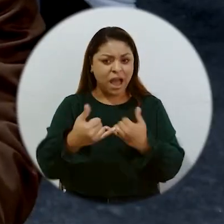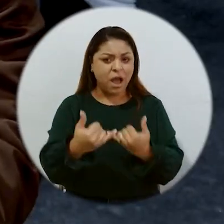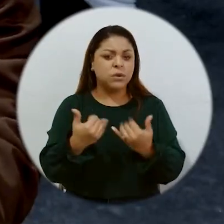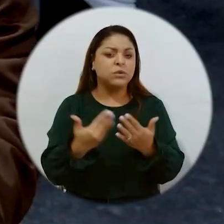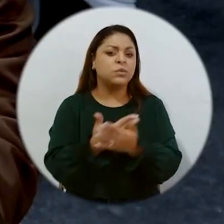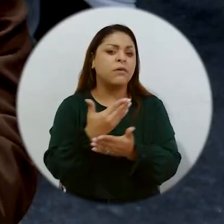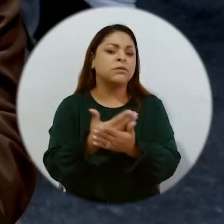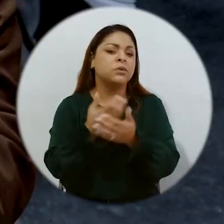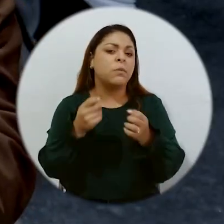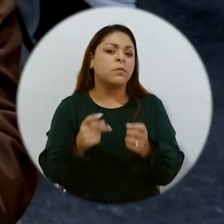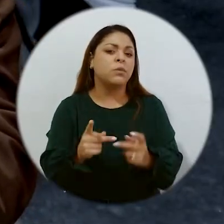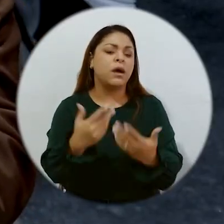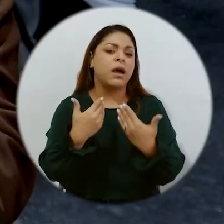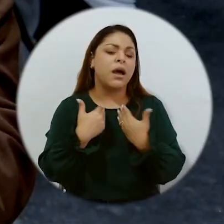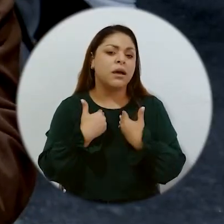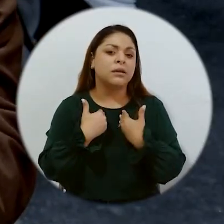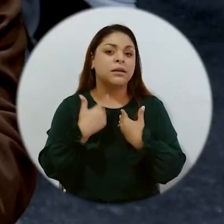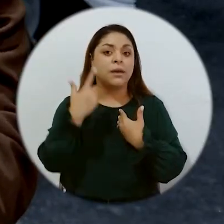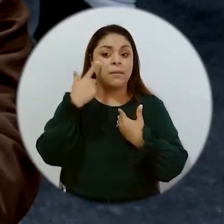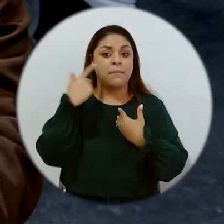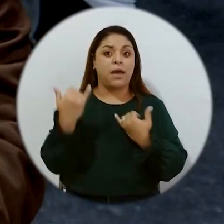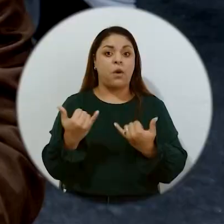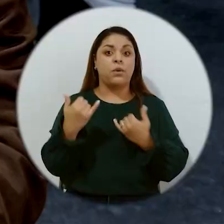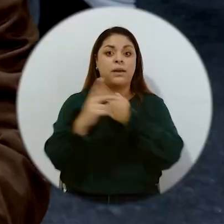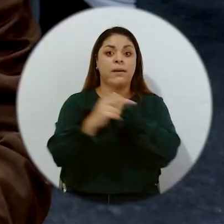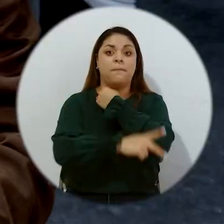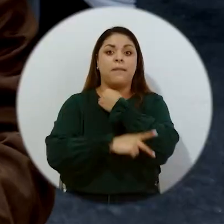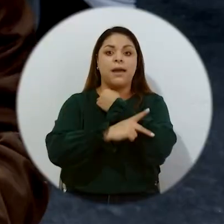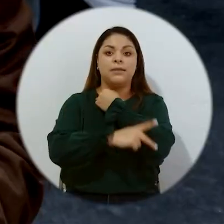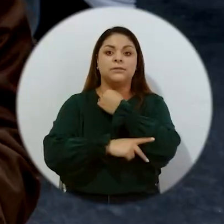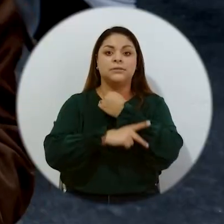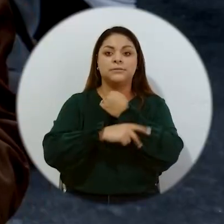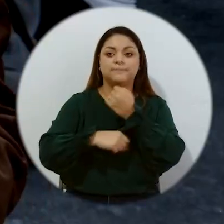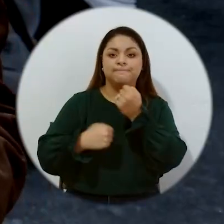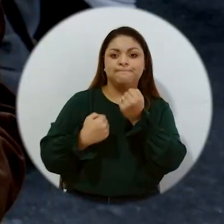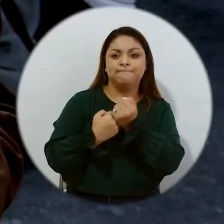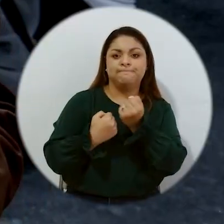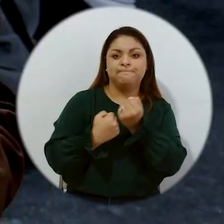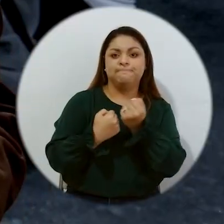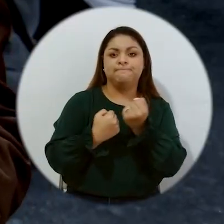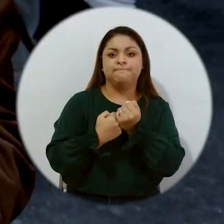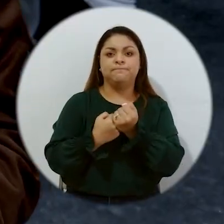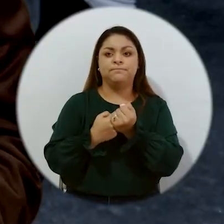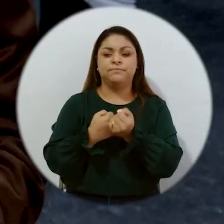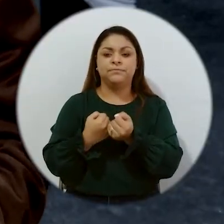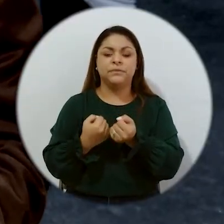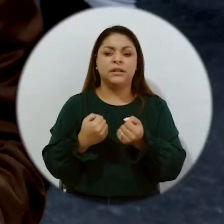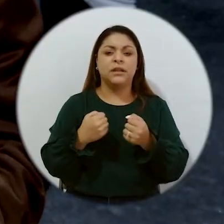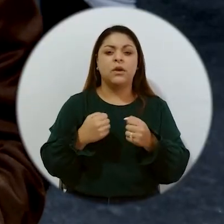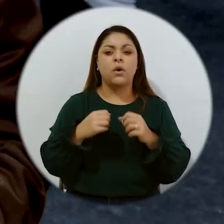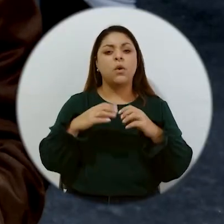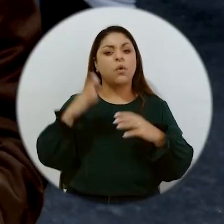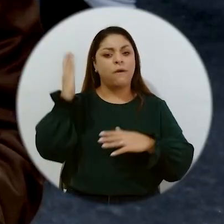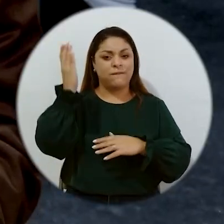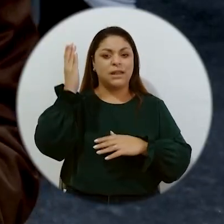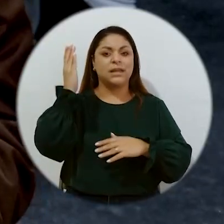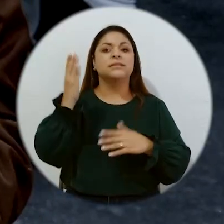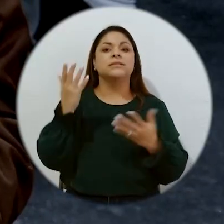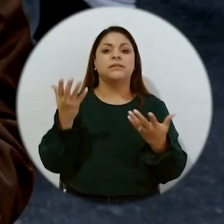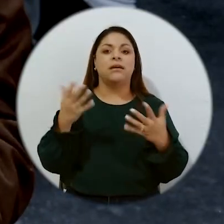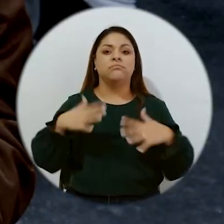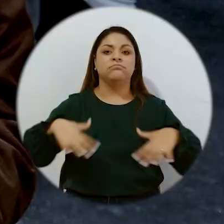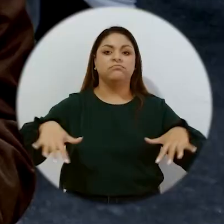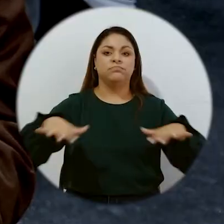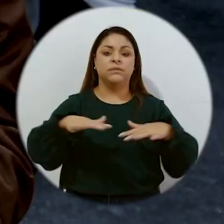que está coorganizando una conferencia mundial de los océanos y donde en todo el